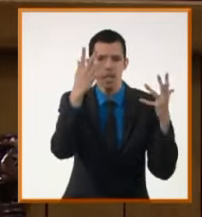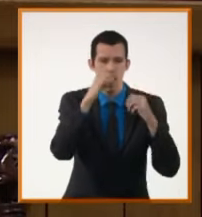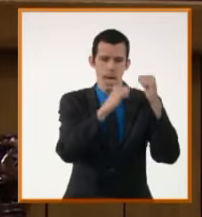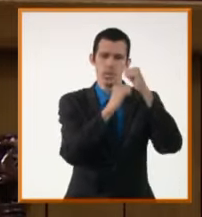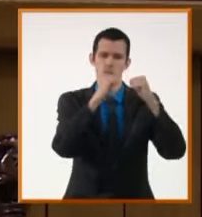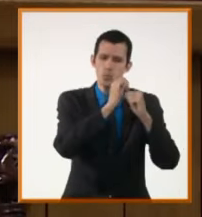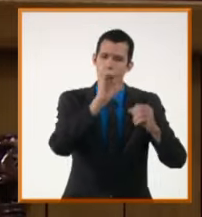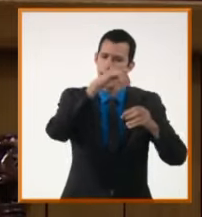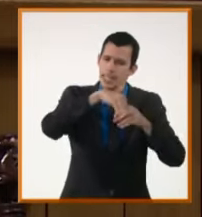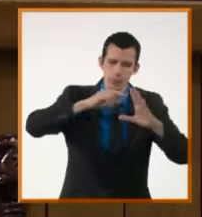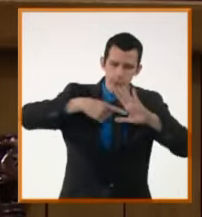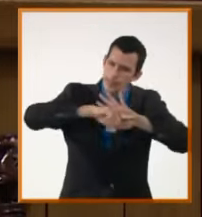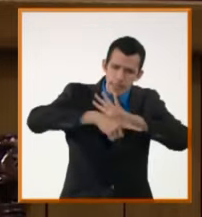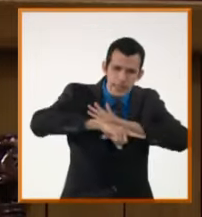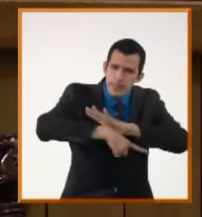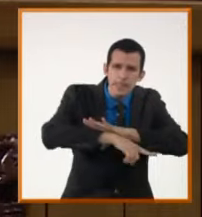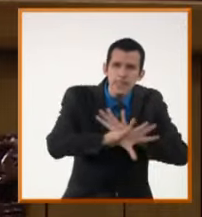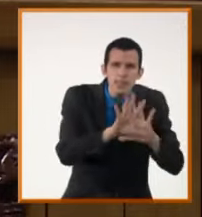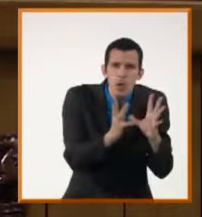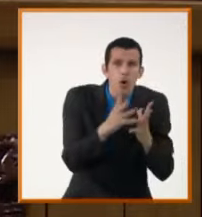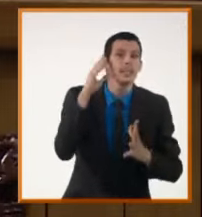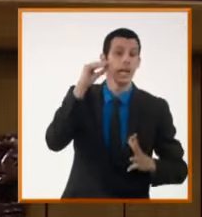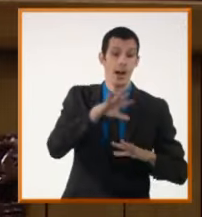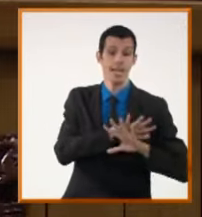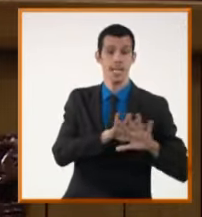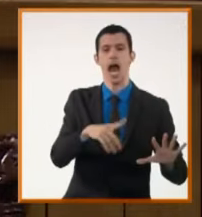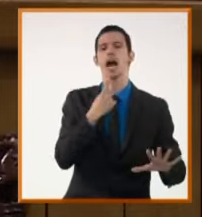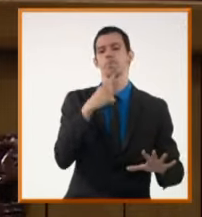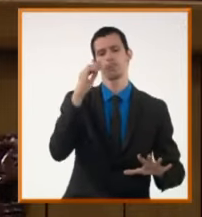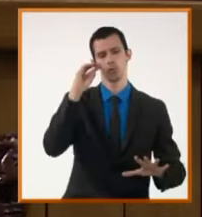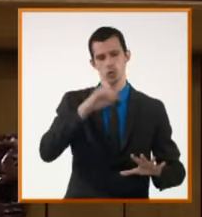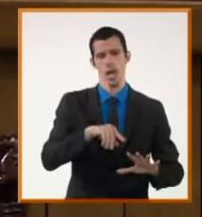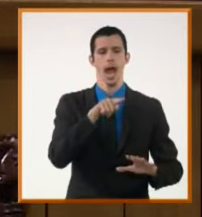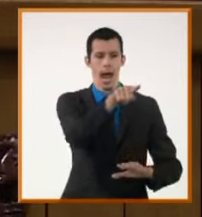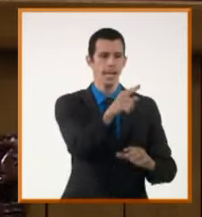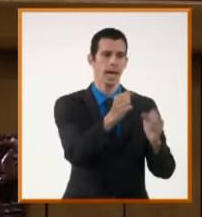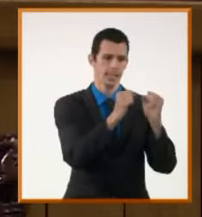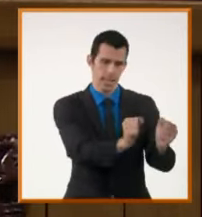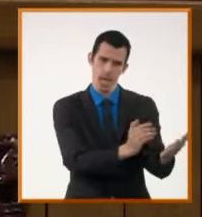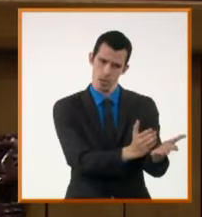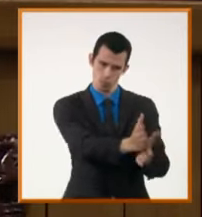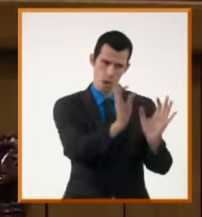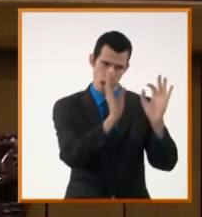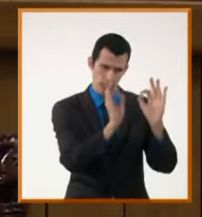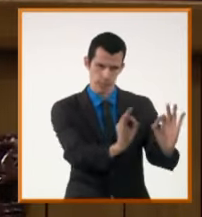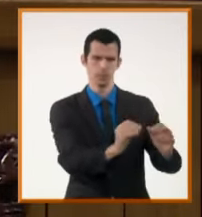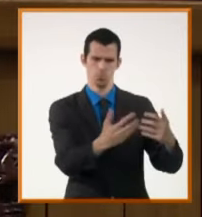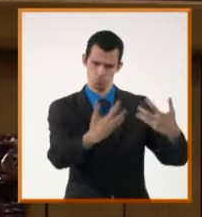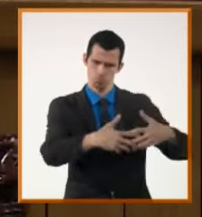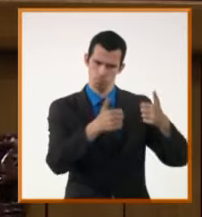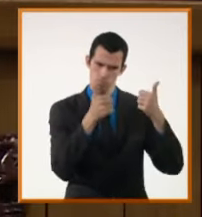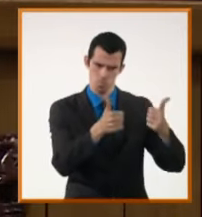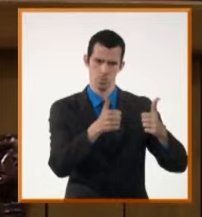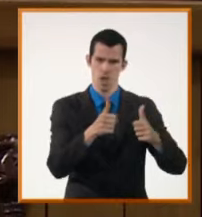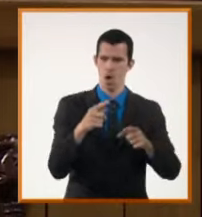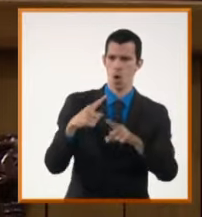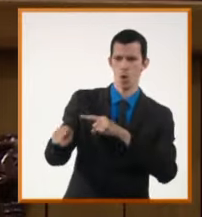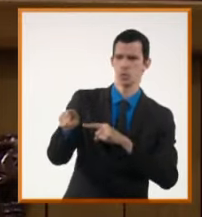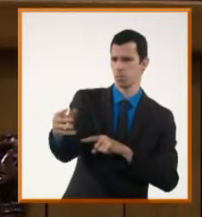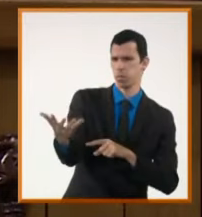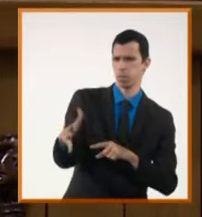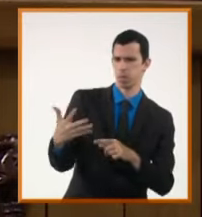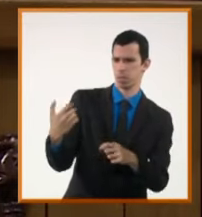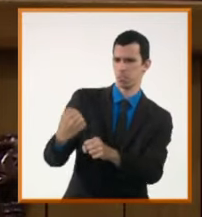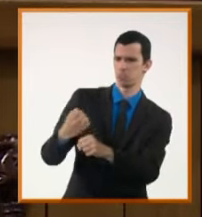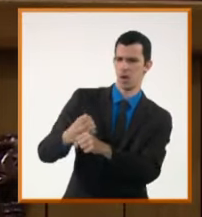pueda lograr ser ese ente principal, pueda tener la autonomía, pueda lograr los rendimientos, la eficiencia a la cual está